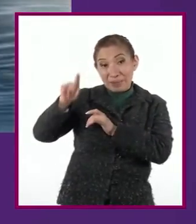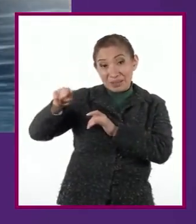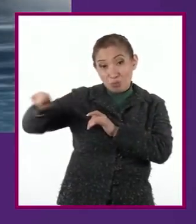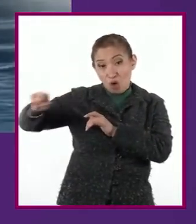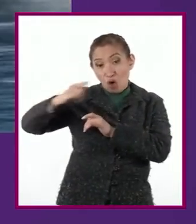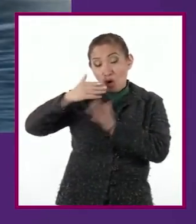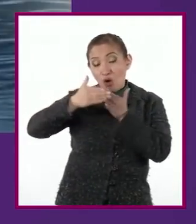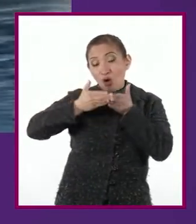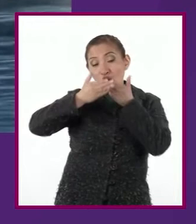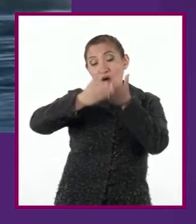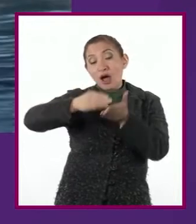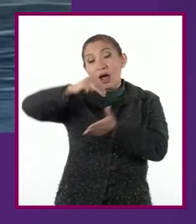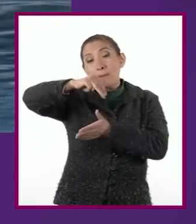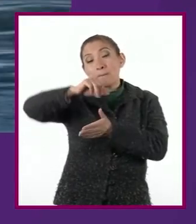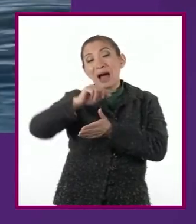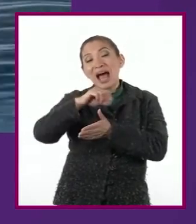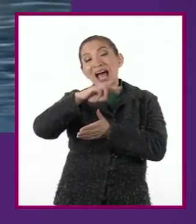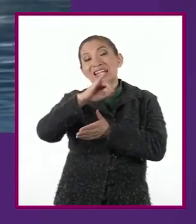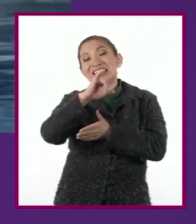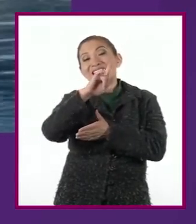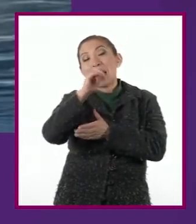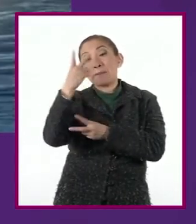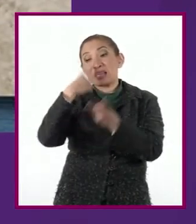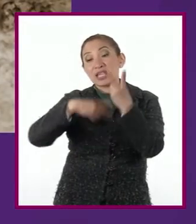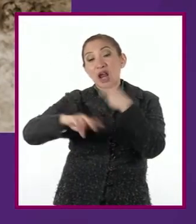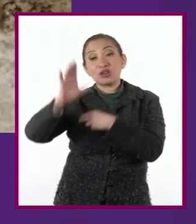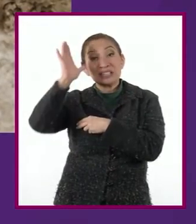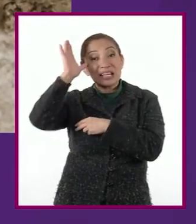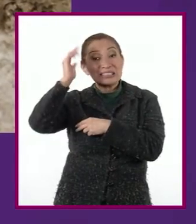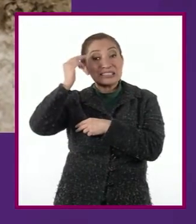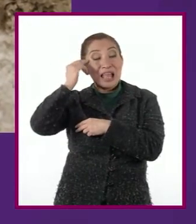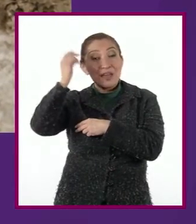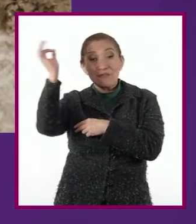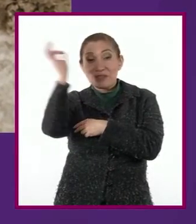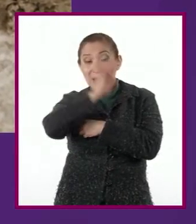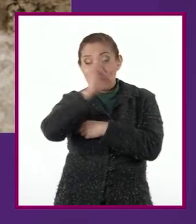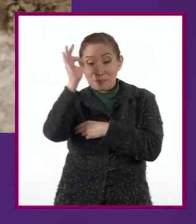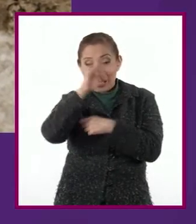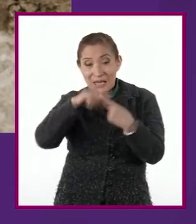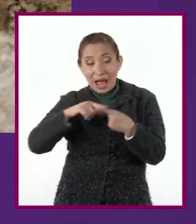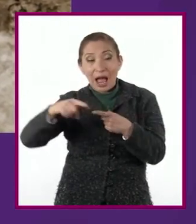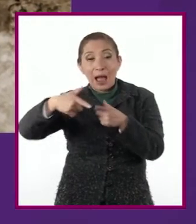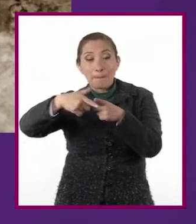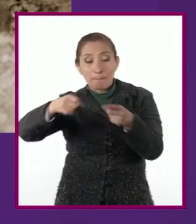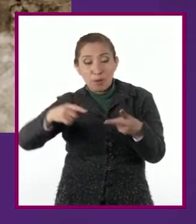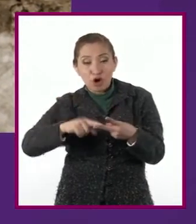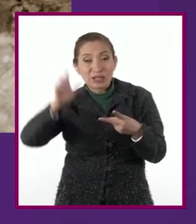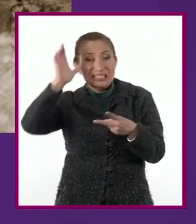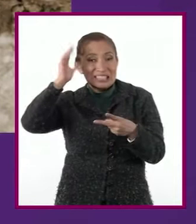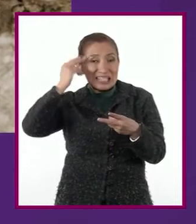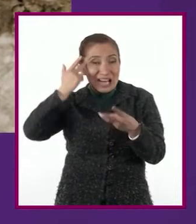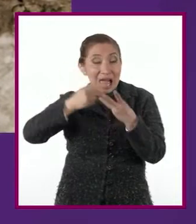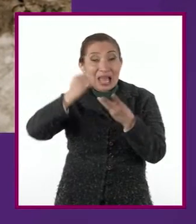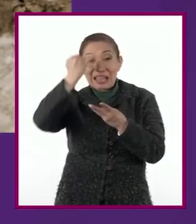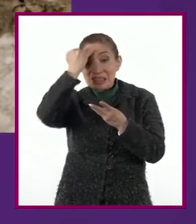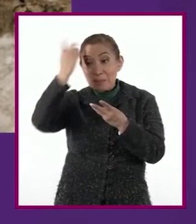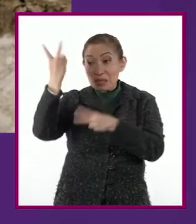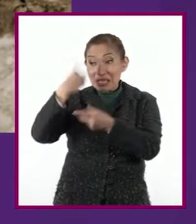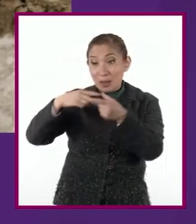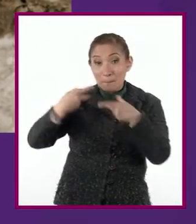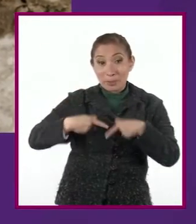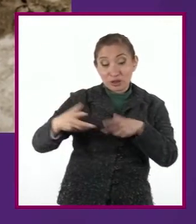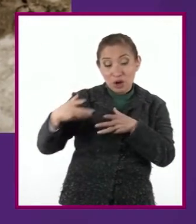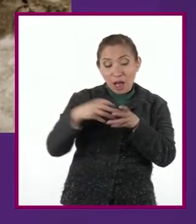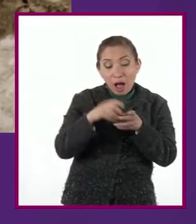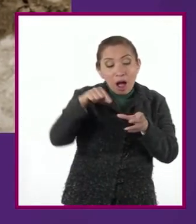del Galeón de Manila, llegaron asiáticos provenientes de Filipinas, Japón, China e India.